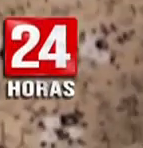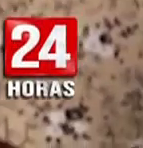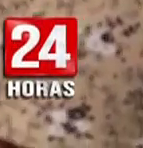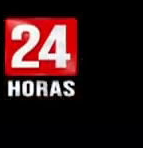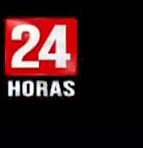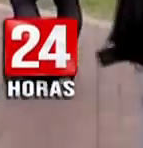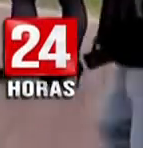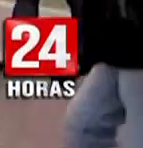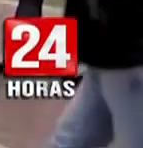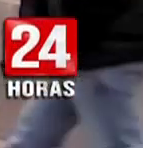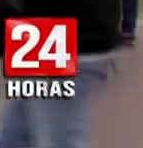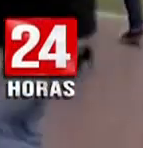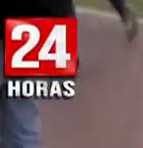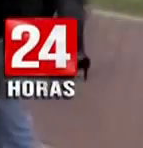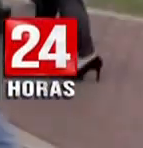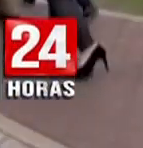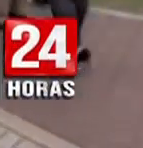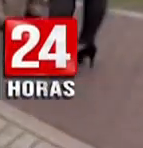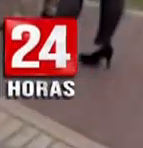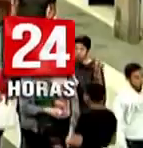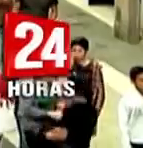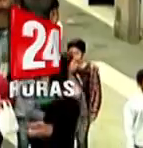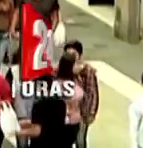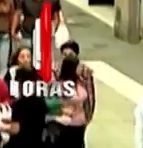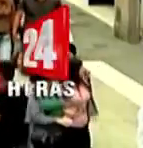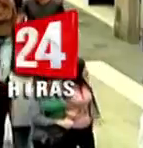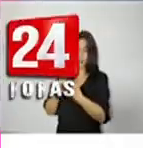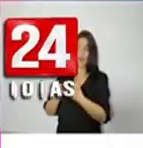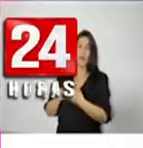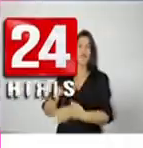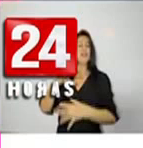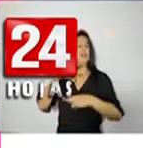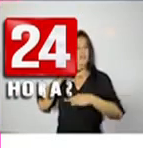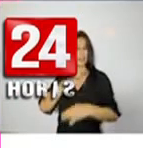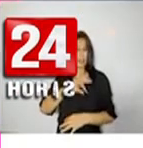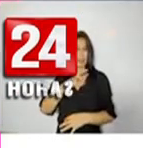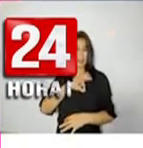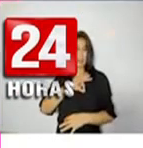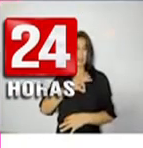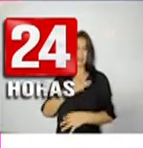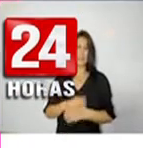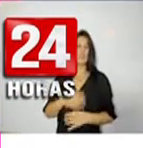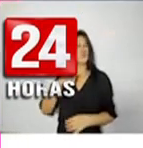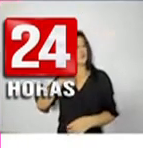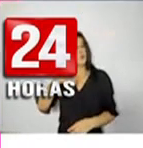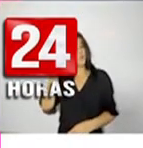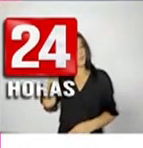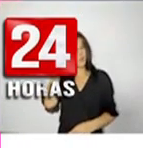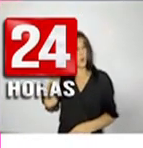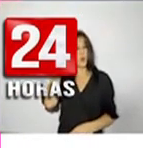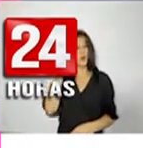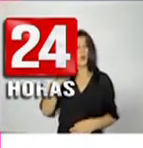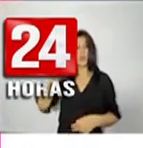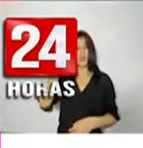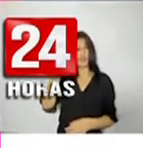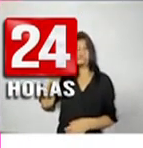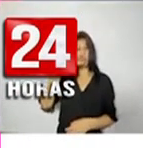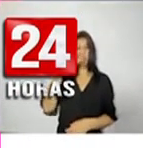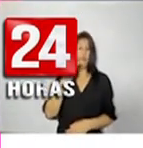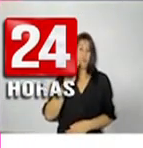de campaña es reactivar la economía del país. Yo propongo en los primeros dos